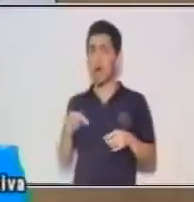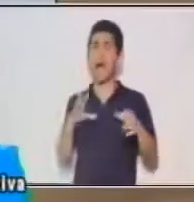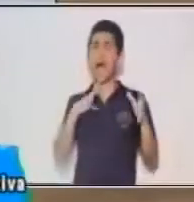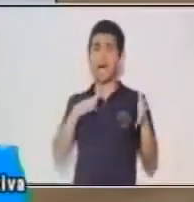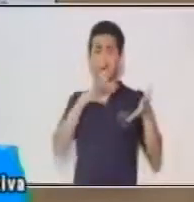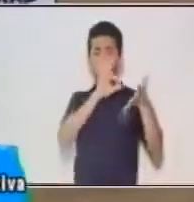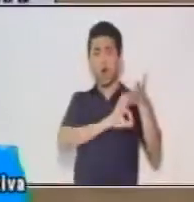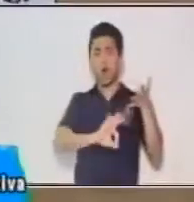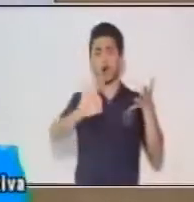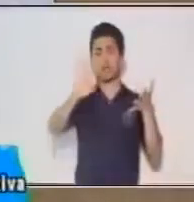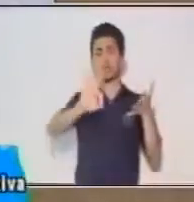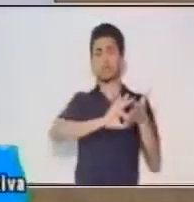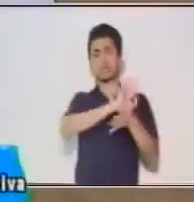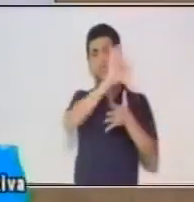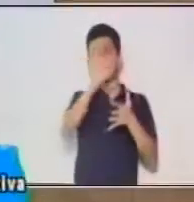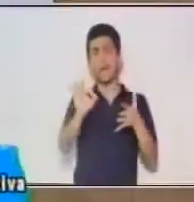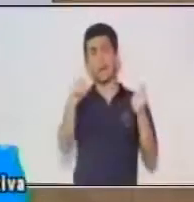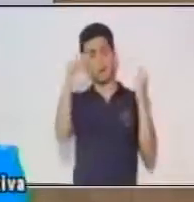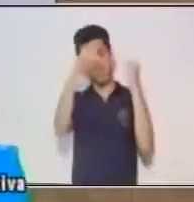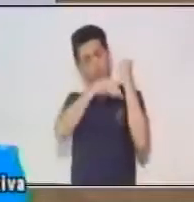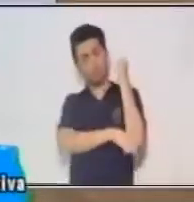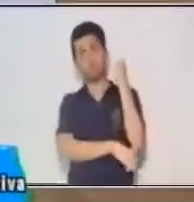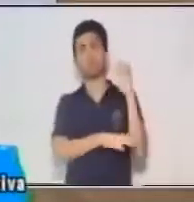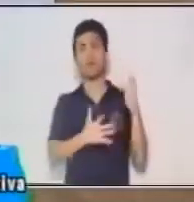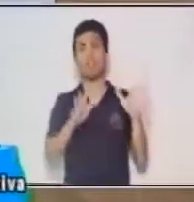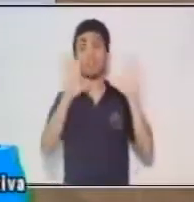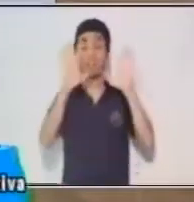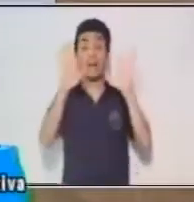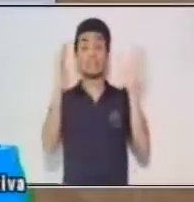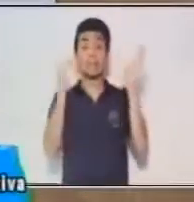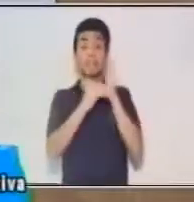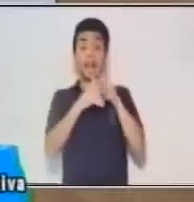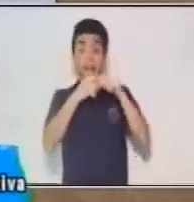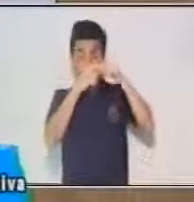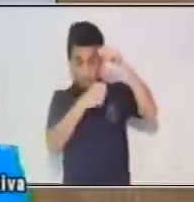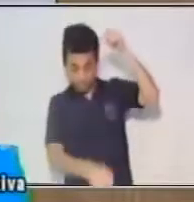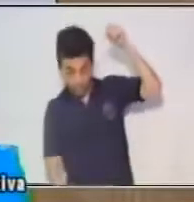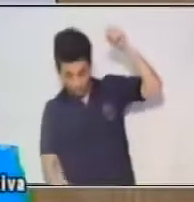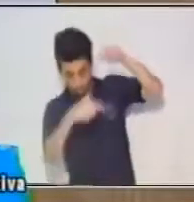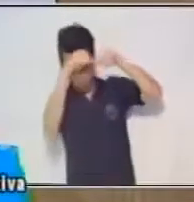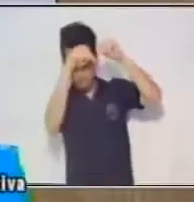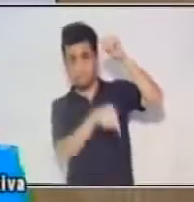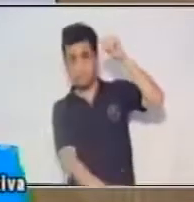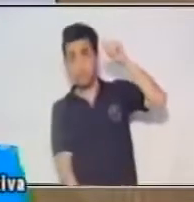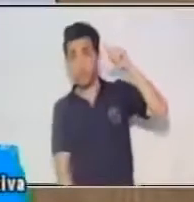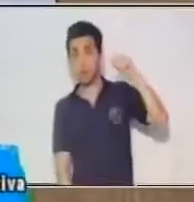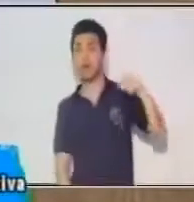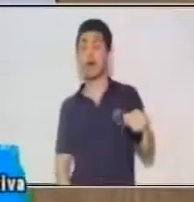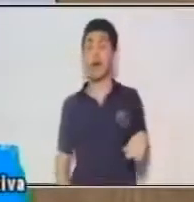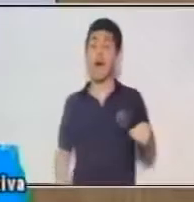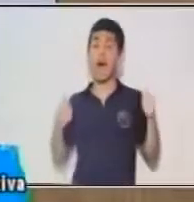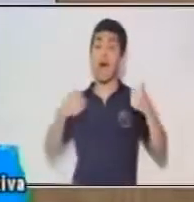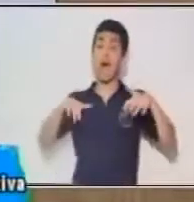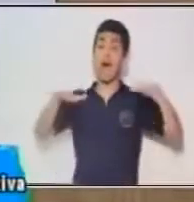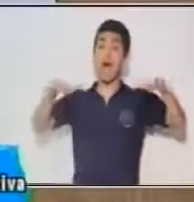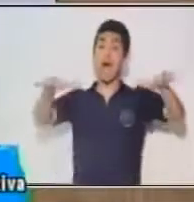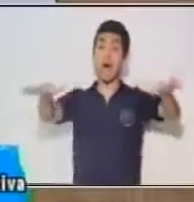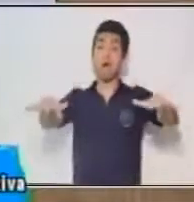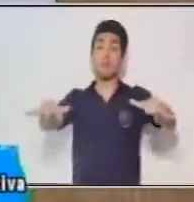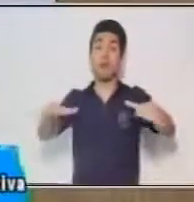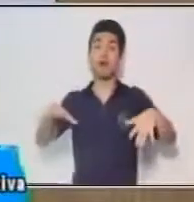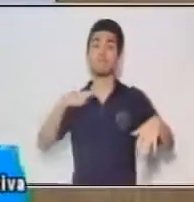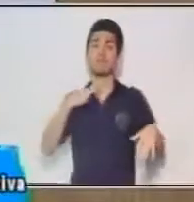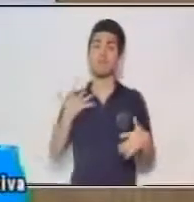hasta los 10.000 metros de profundidad. La temperatura del agua es menor a 12